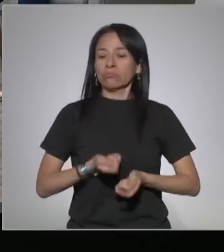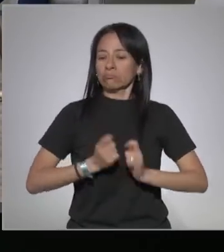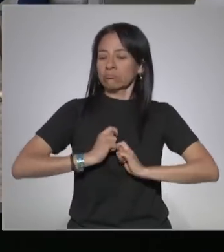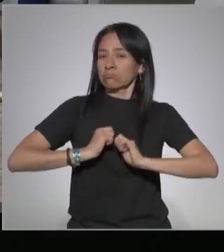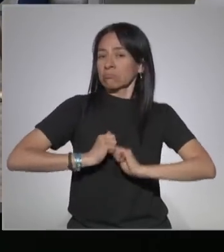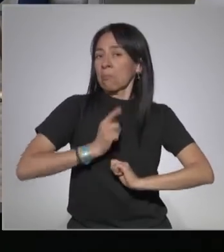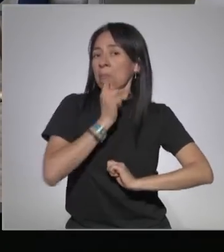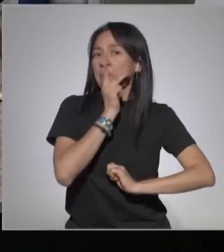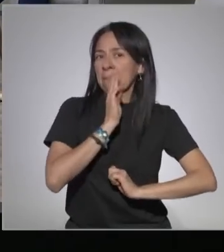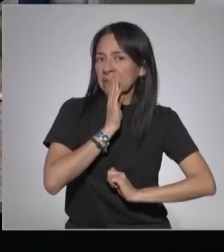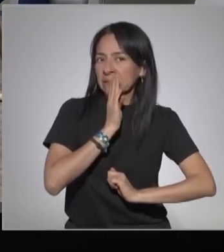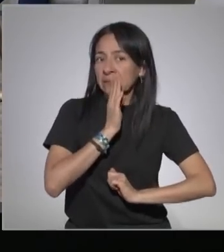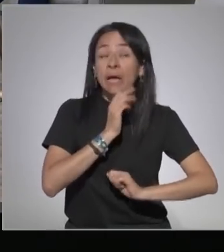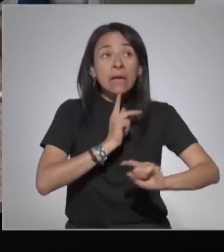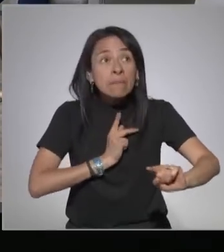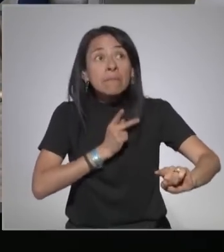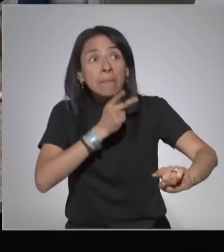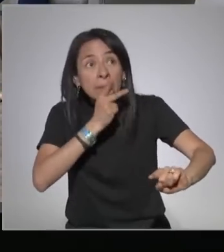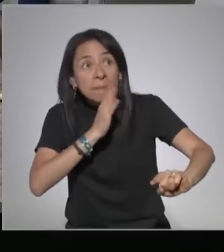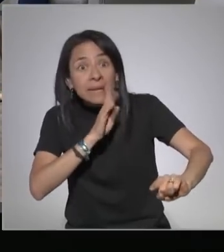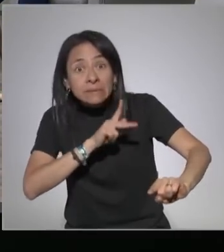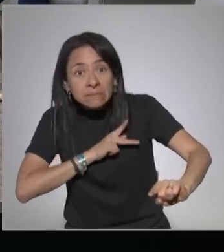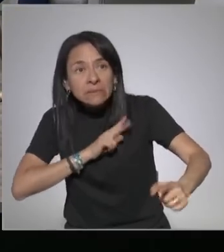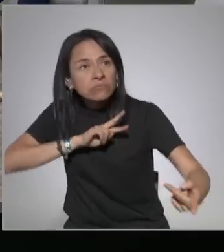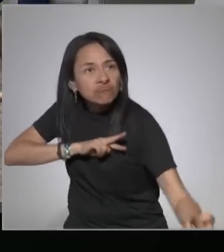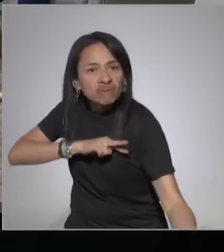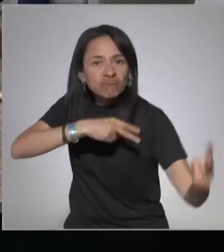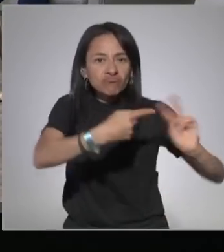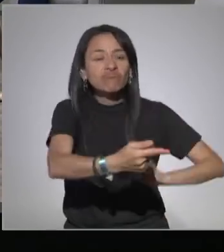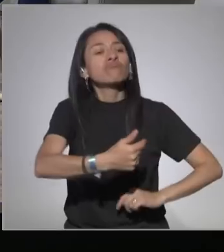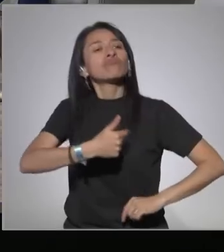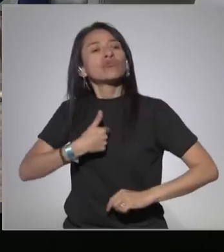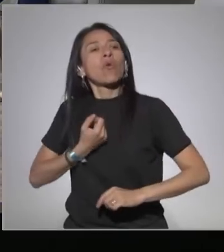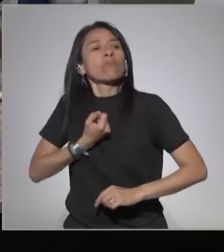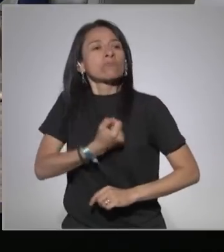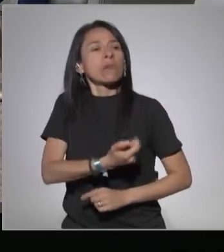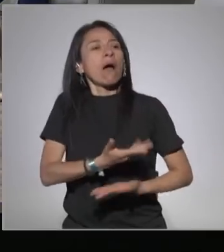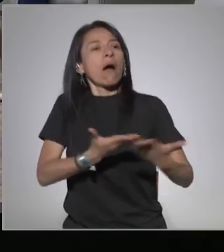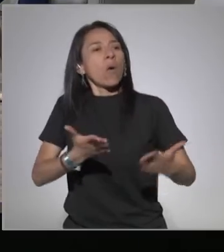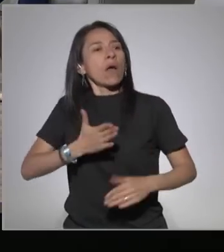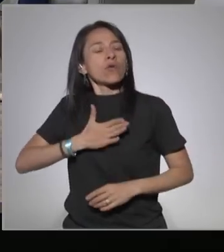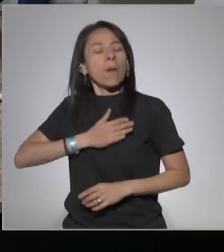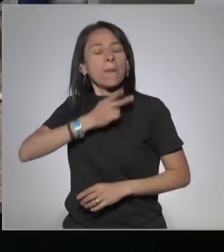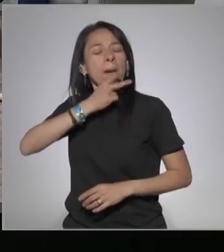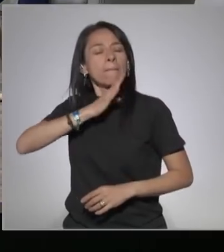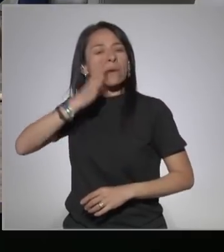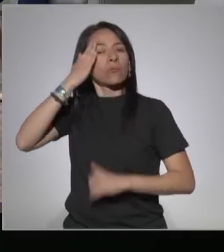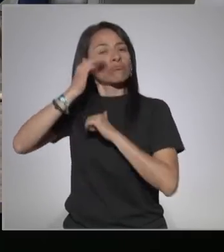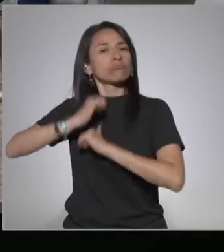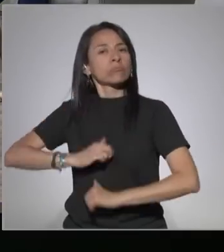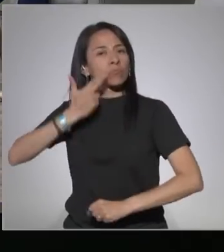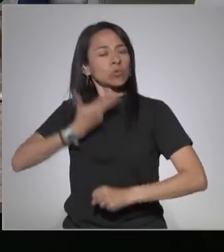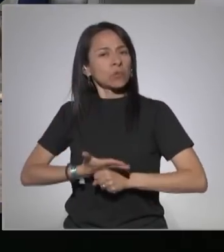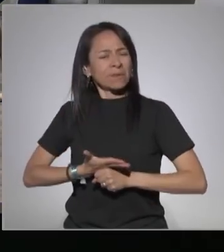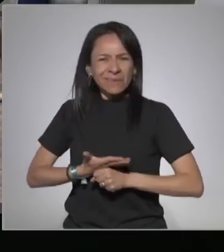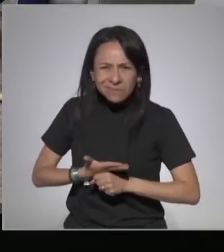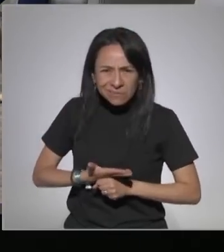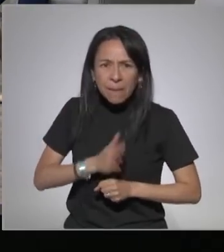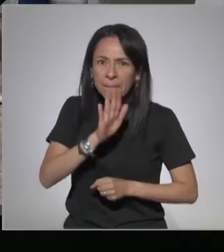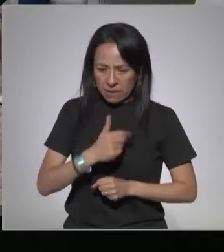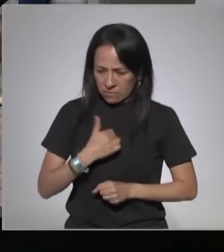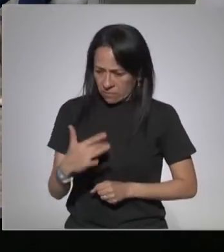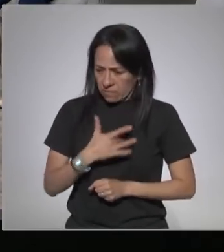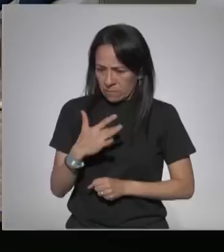papá de tus papás, pues eso te hace sentir que tienes todo el derecho de opinar, de decidir y de coartar la libertad de